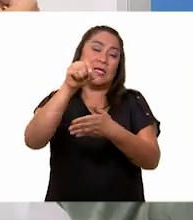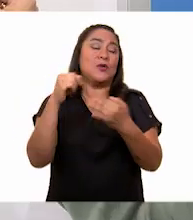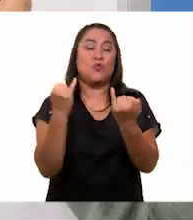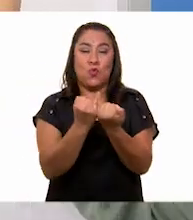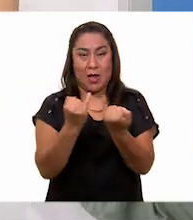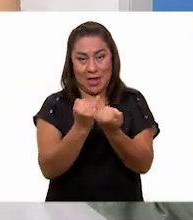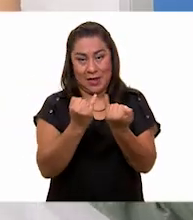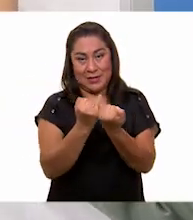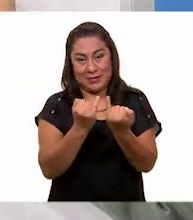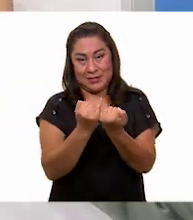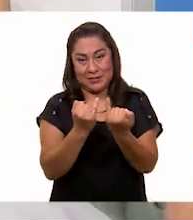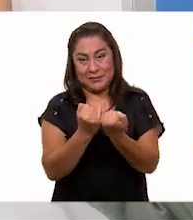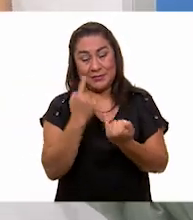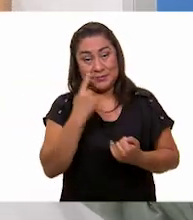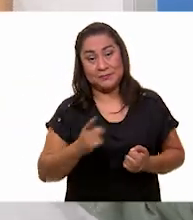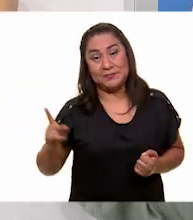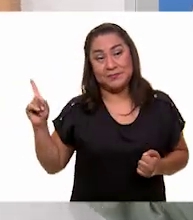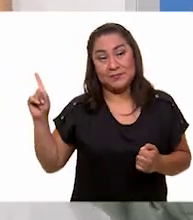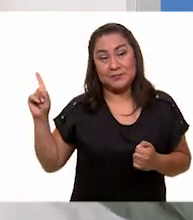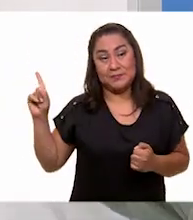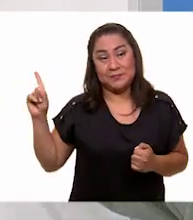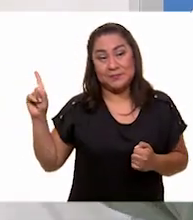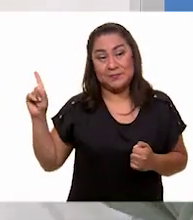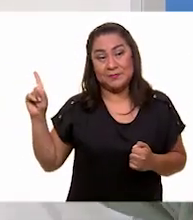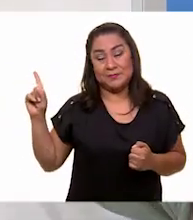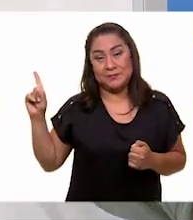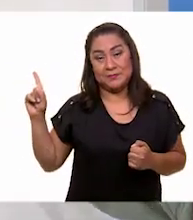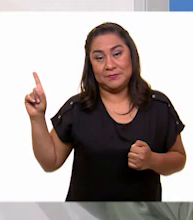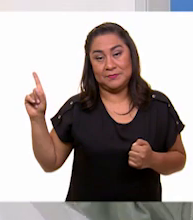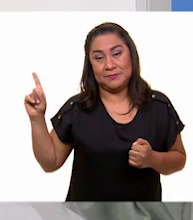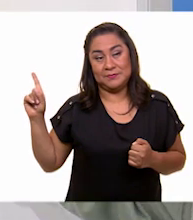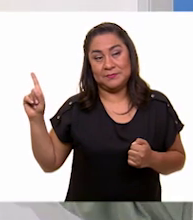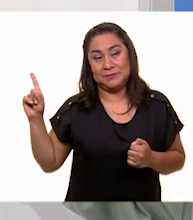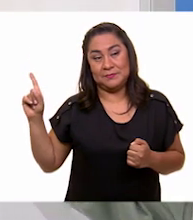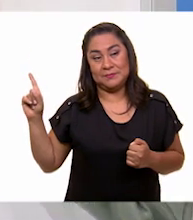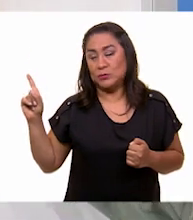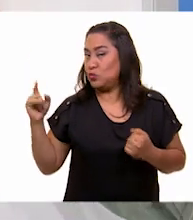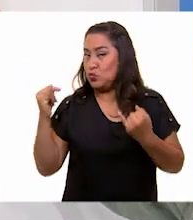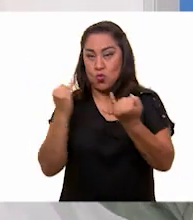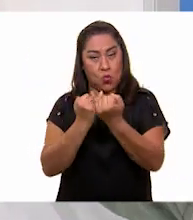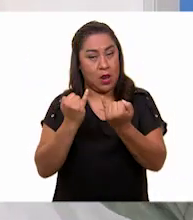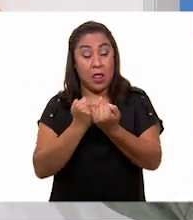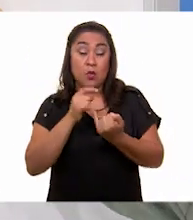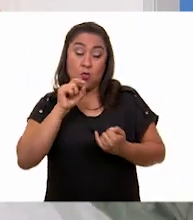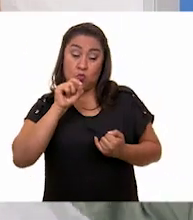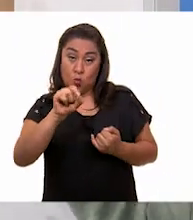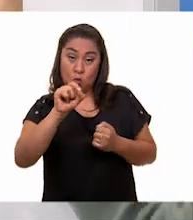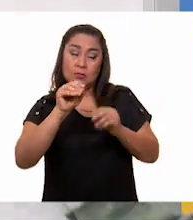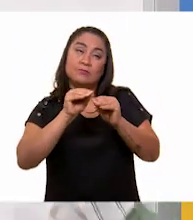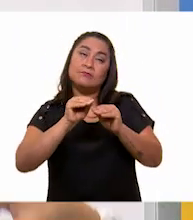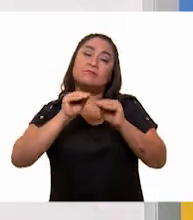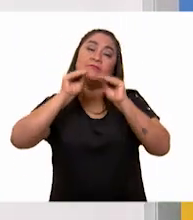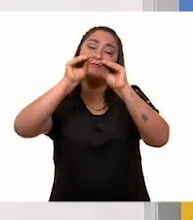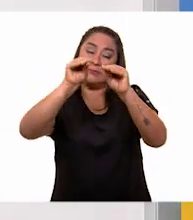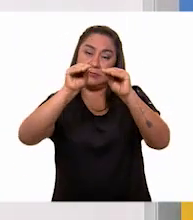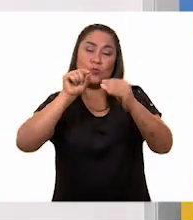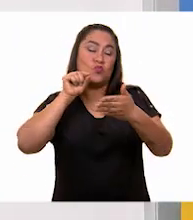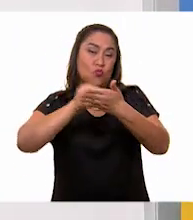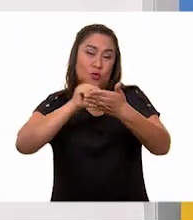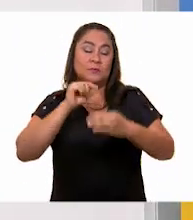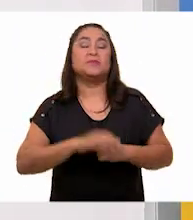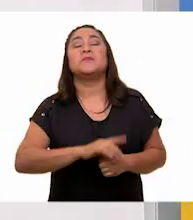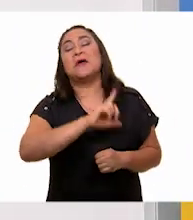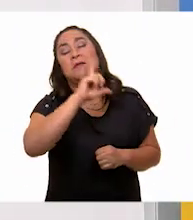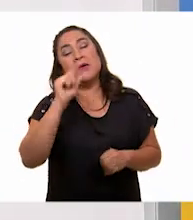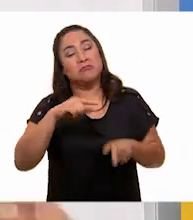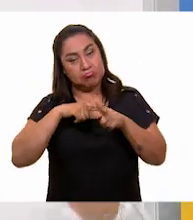el cociente, respetando su posición, que estaba aquí, de aquí lo subí para acá. Y así, de esta manera, continué